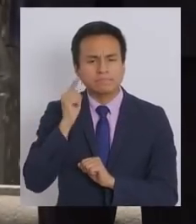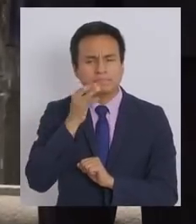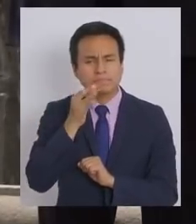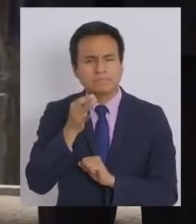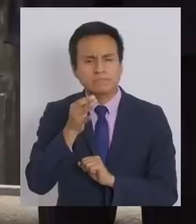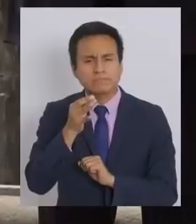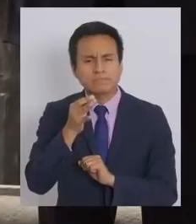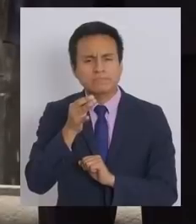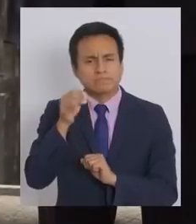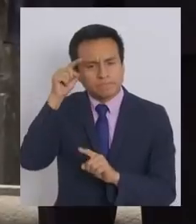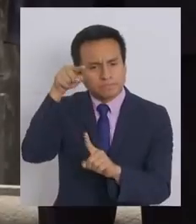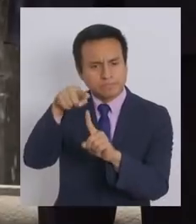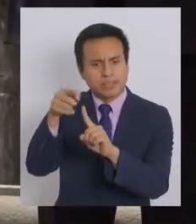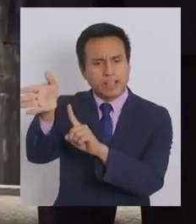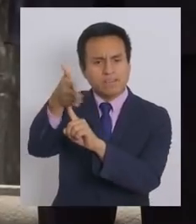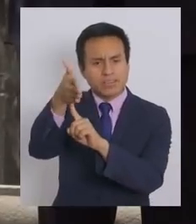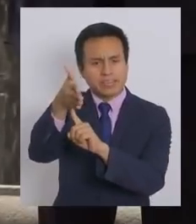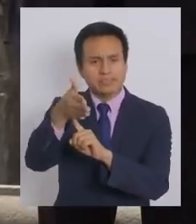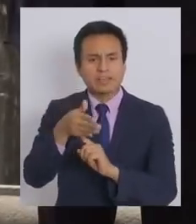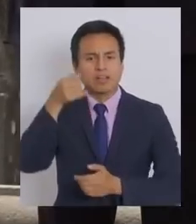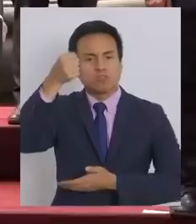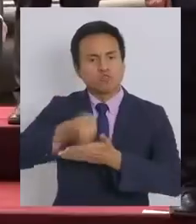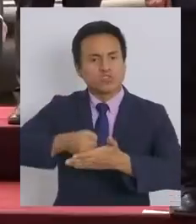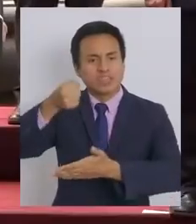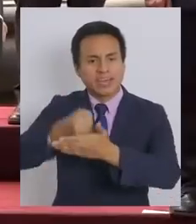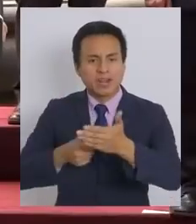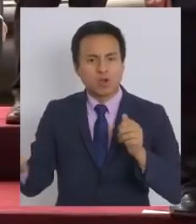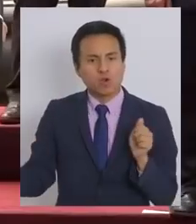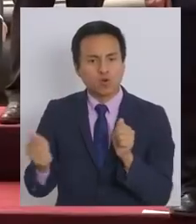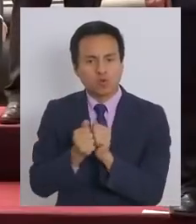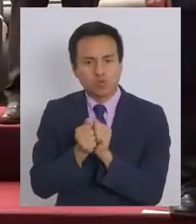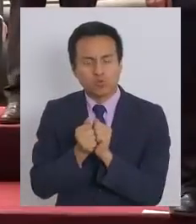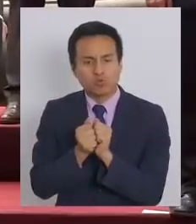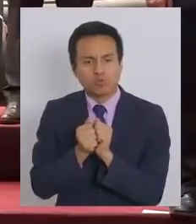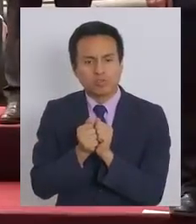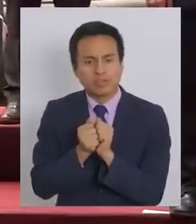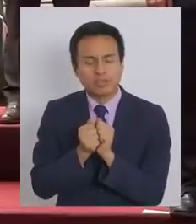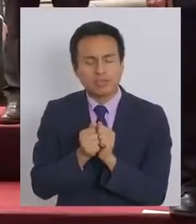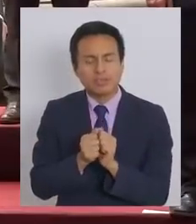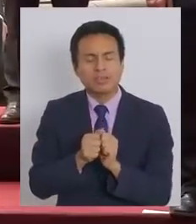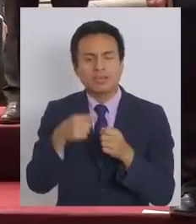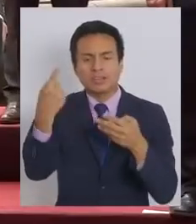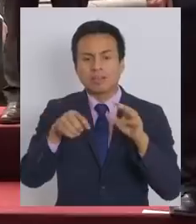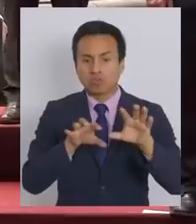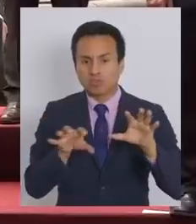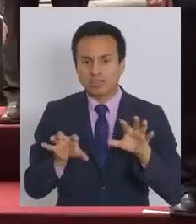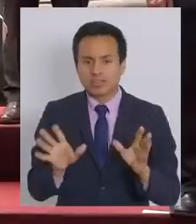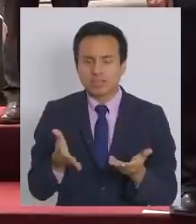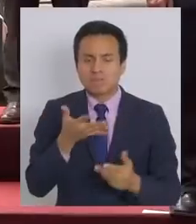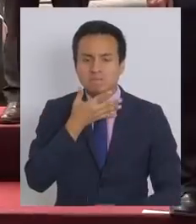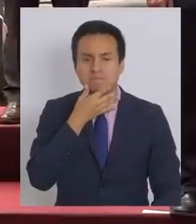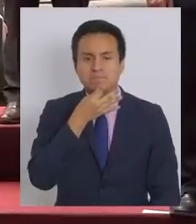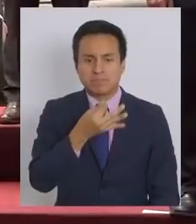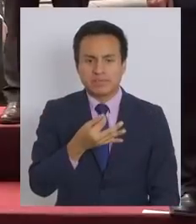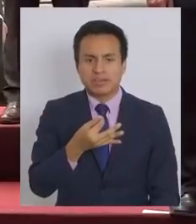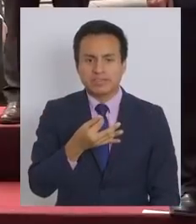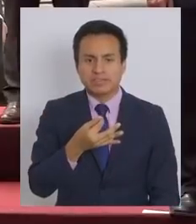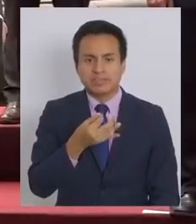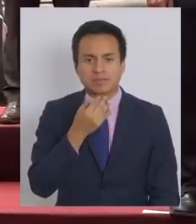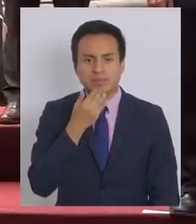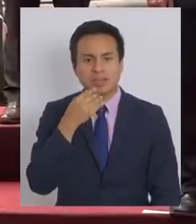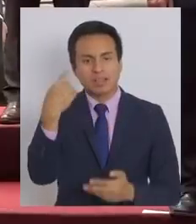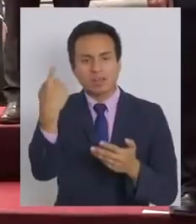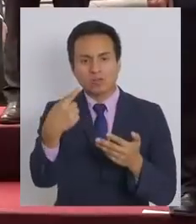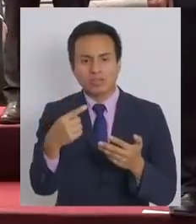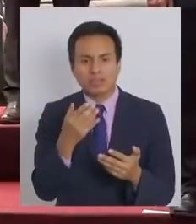que ir detrás de esas banderas. Luchar juntos para que las cosas no sean más fáciles y para que las